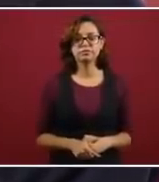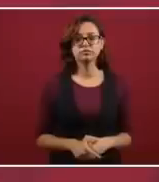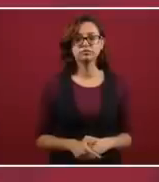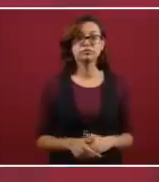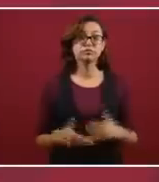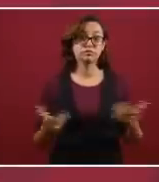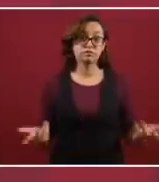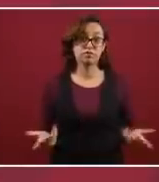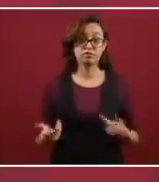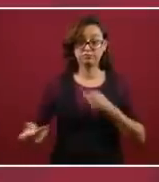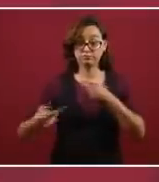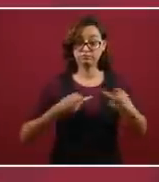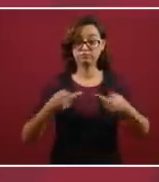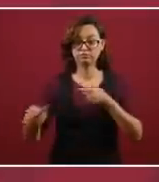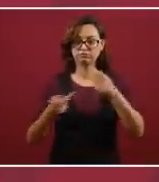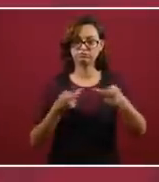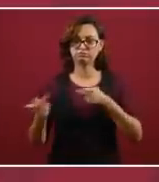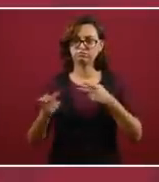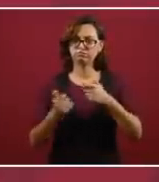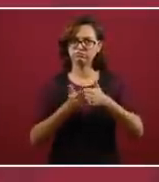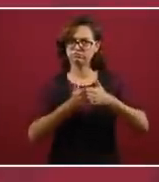soberanos, independientes,